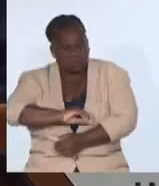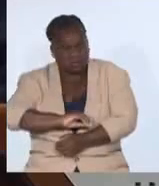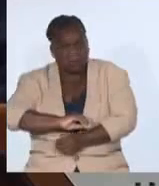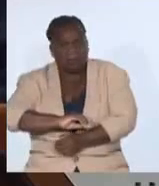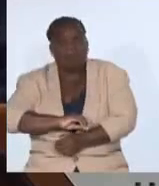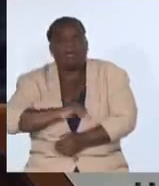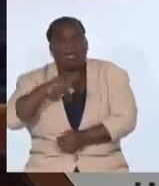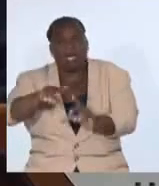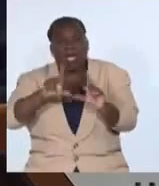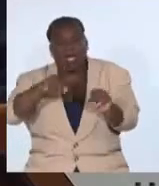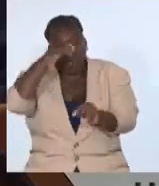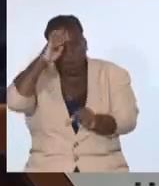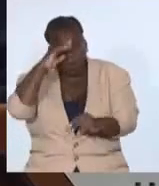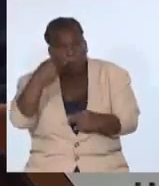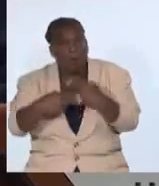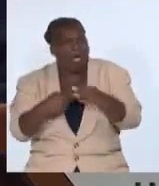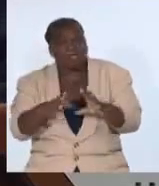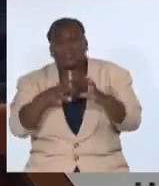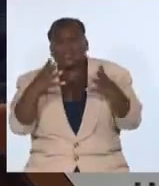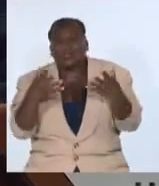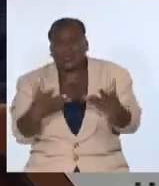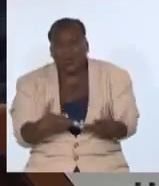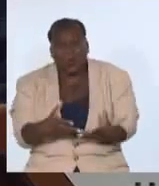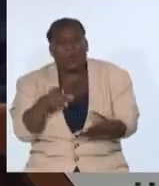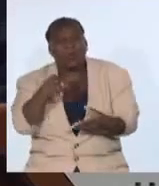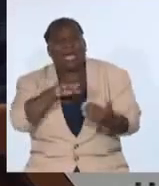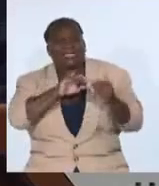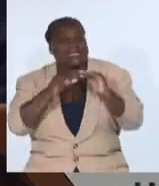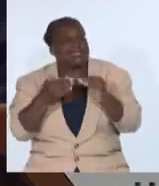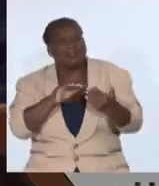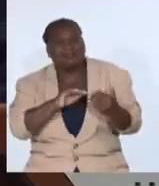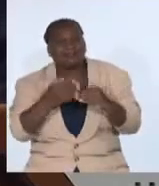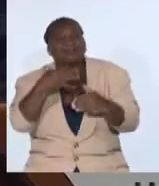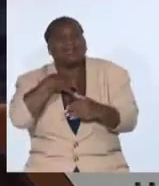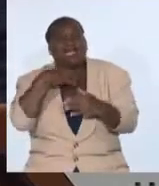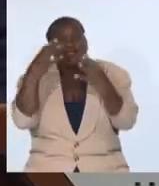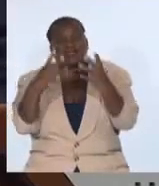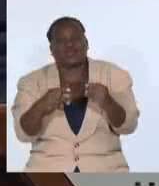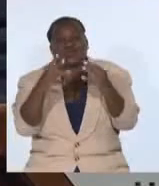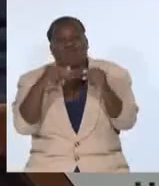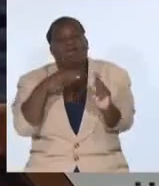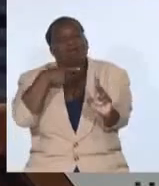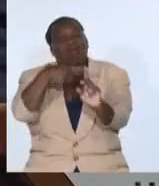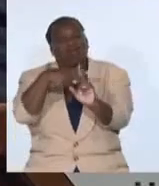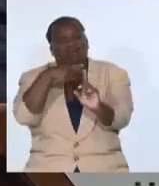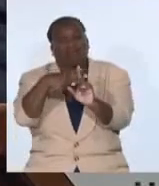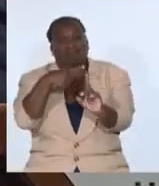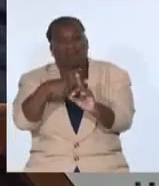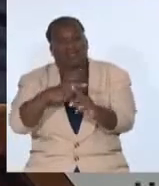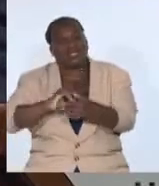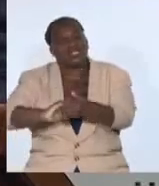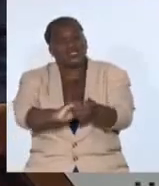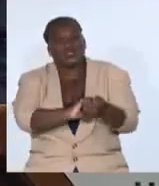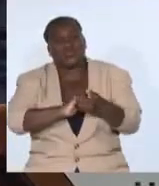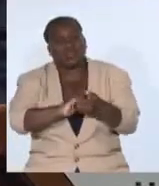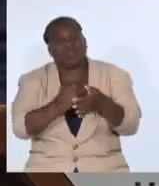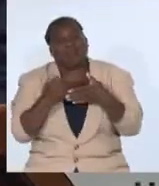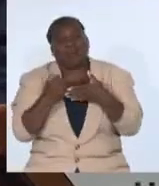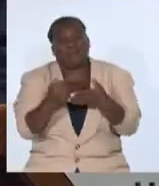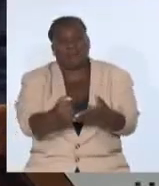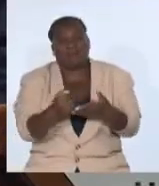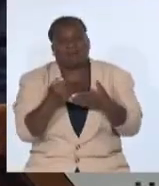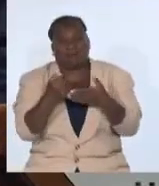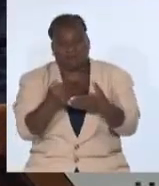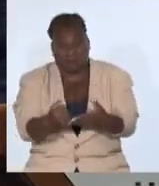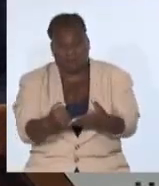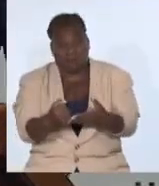para que nuestras deliberaciones conduzcan a resultados tangibles en el clima de solidaridad y cooperación que